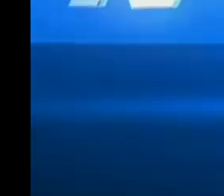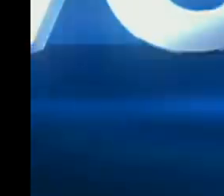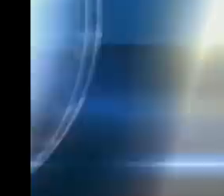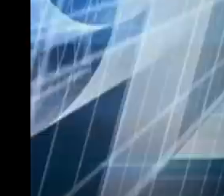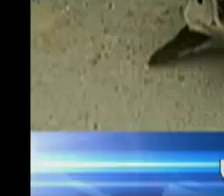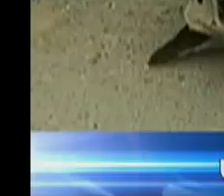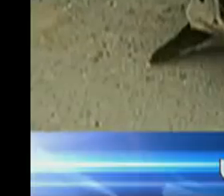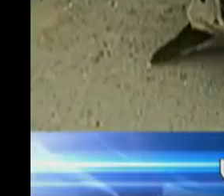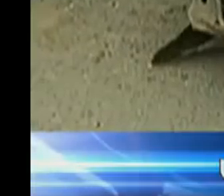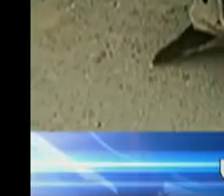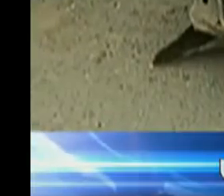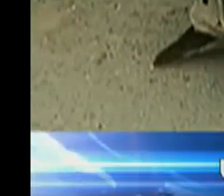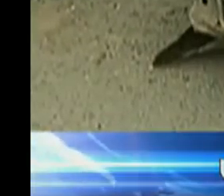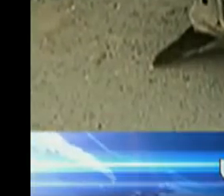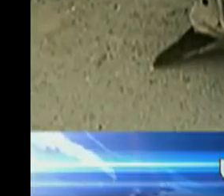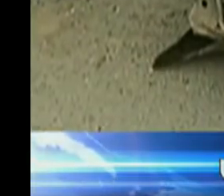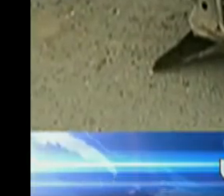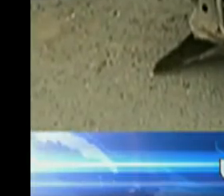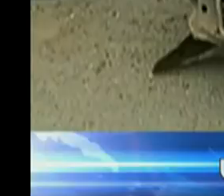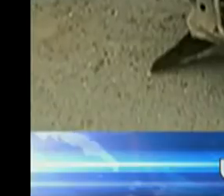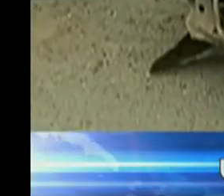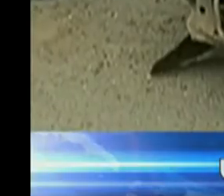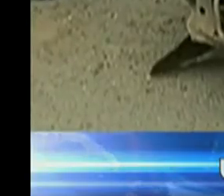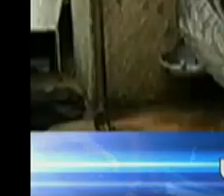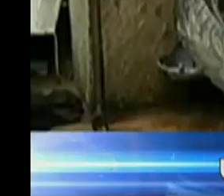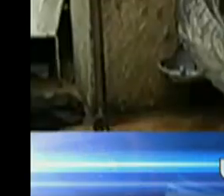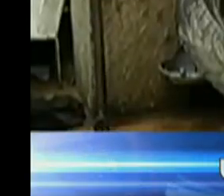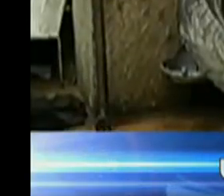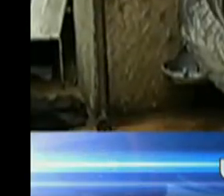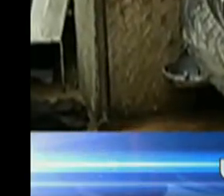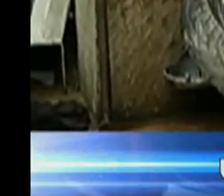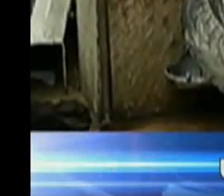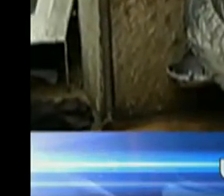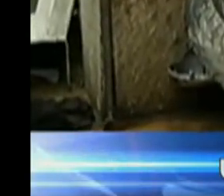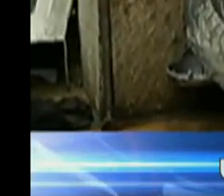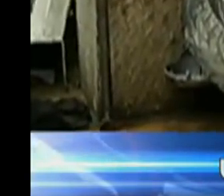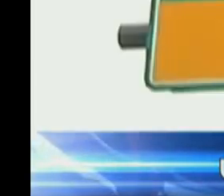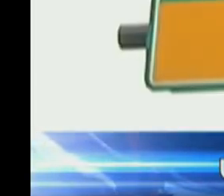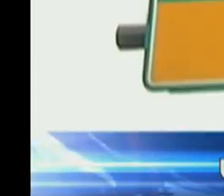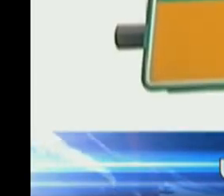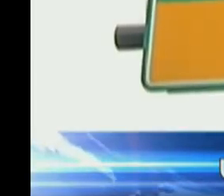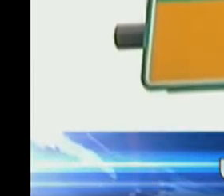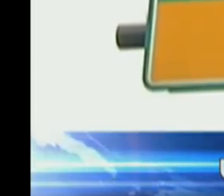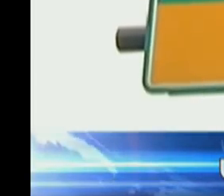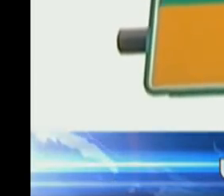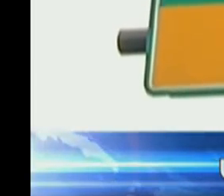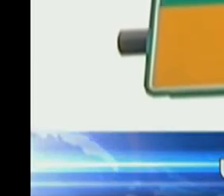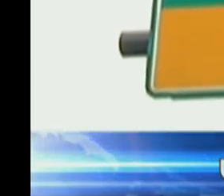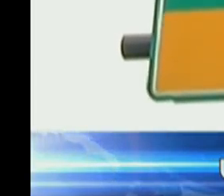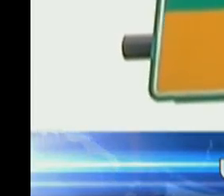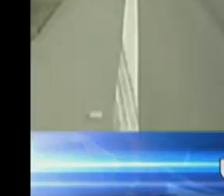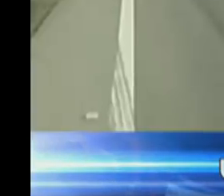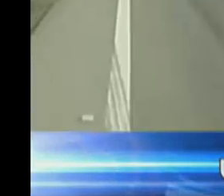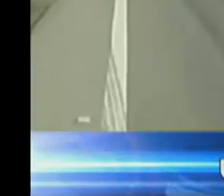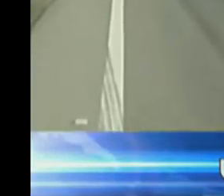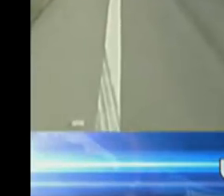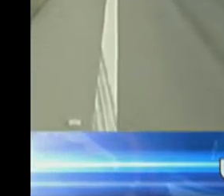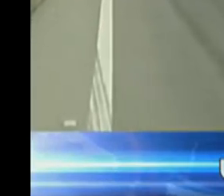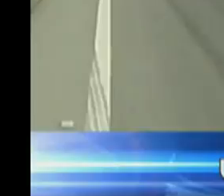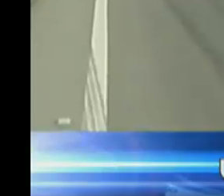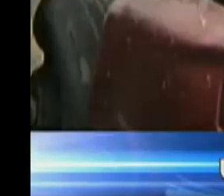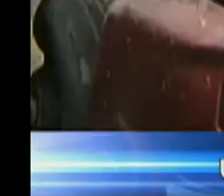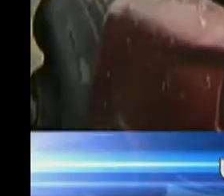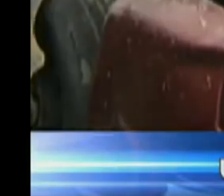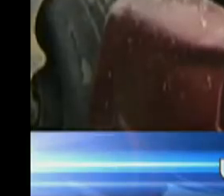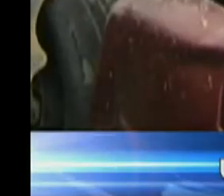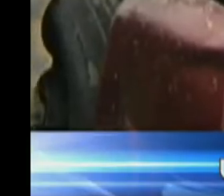Una persona resultó herida en un aparatoso accidente de tránsito ocurrido en la vía perimetral. De momento se investigan las causas